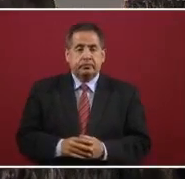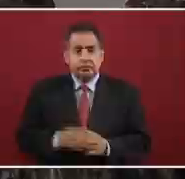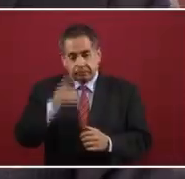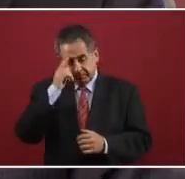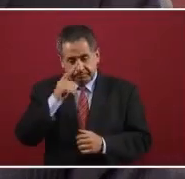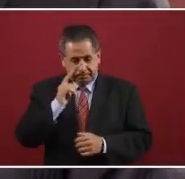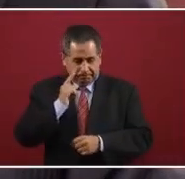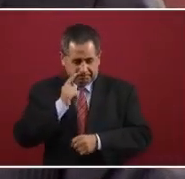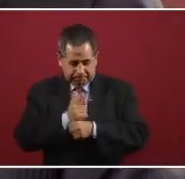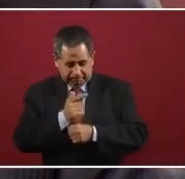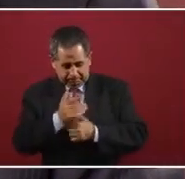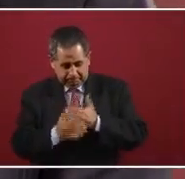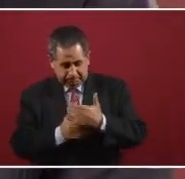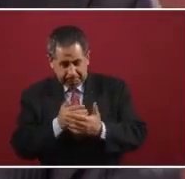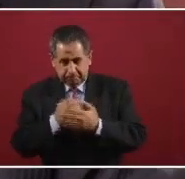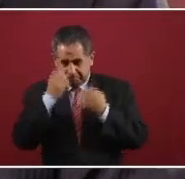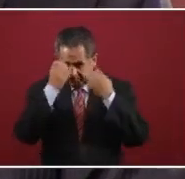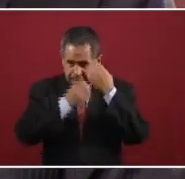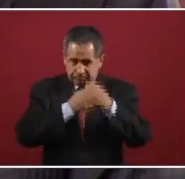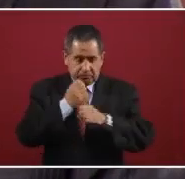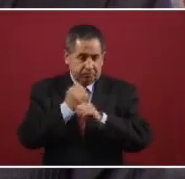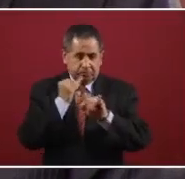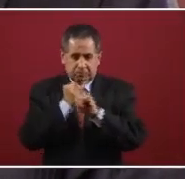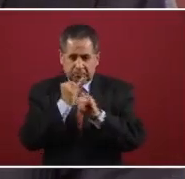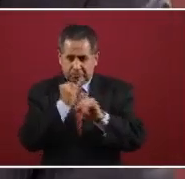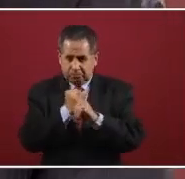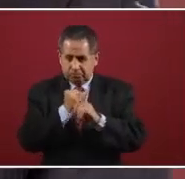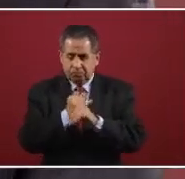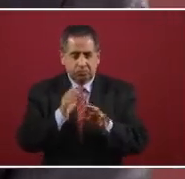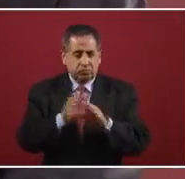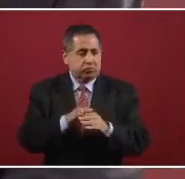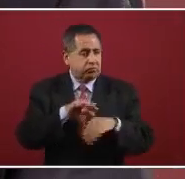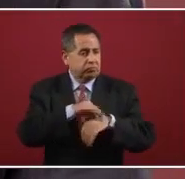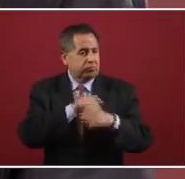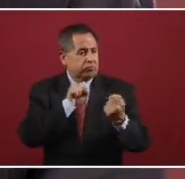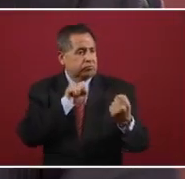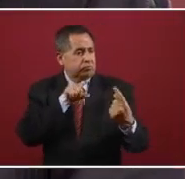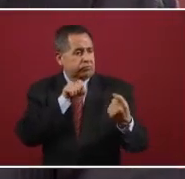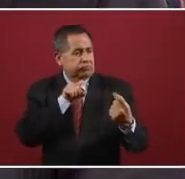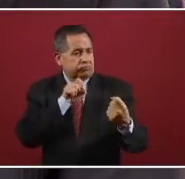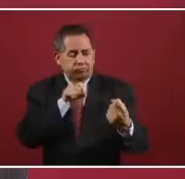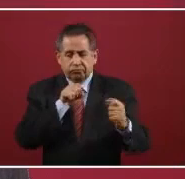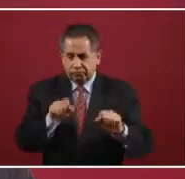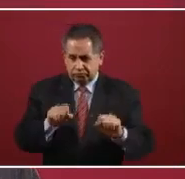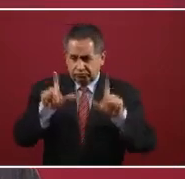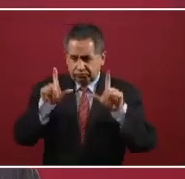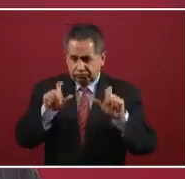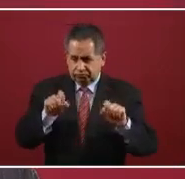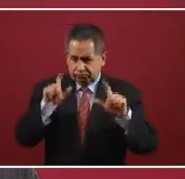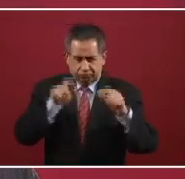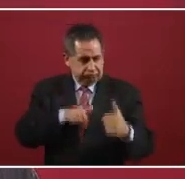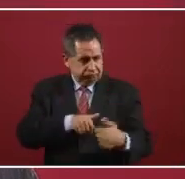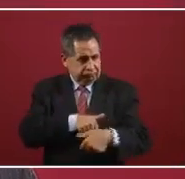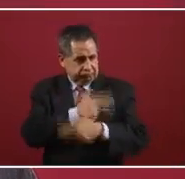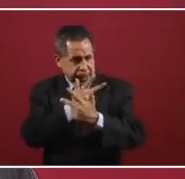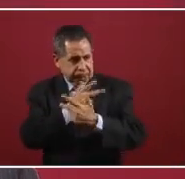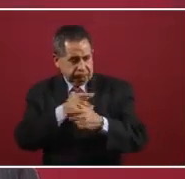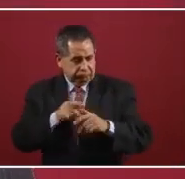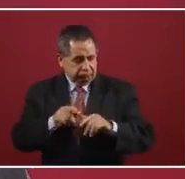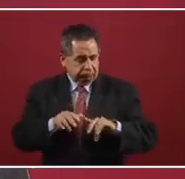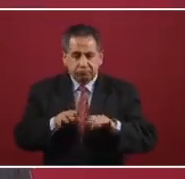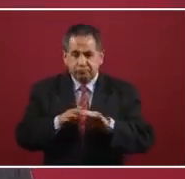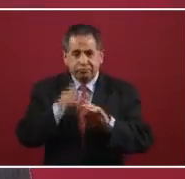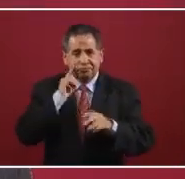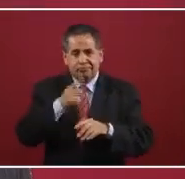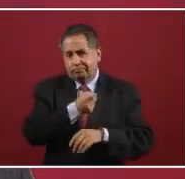para diagnósticos por internet, la consulta que se puede hacer sobre enfermos,